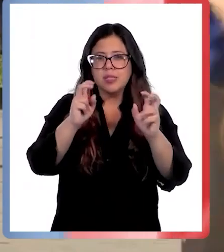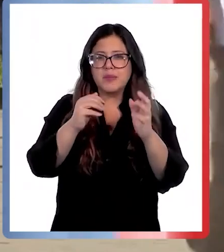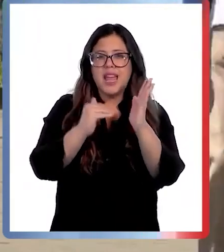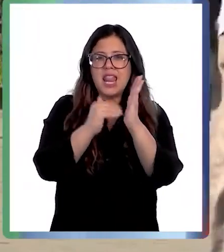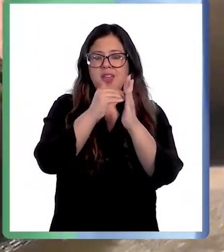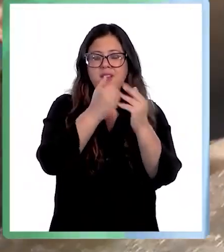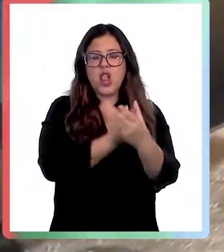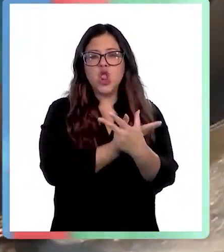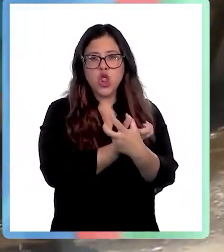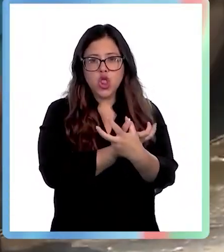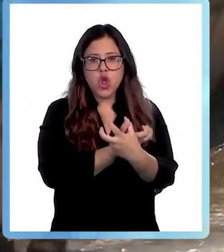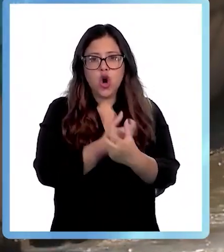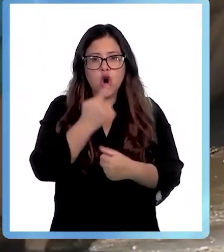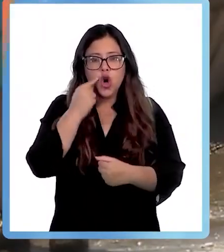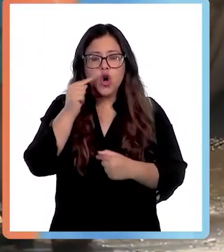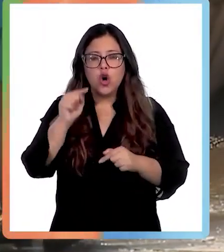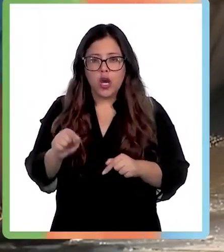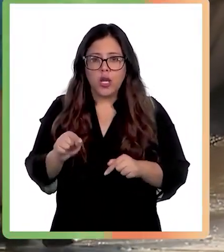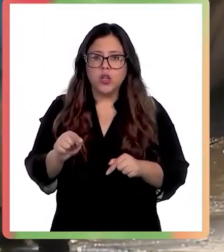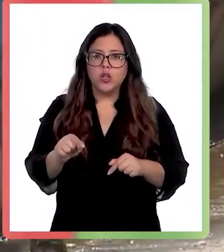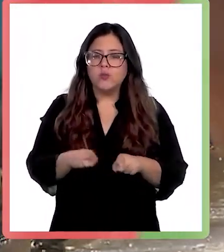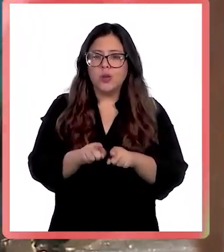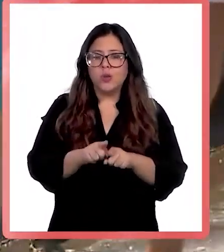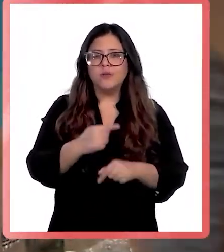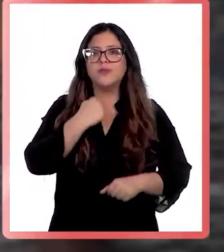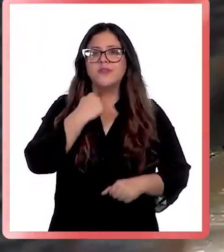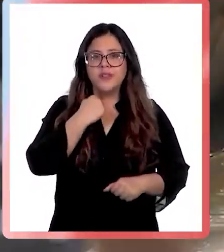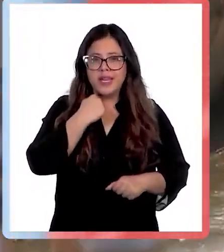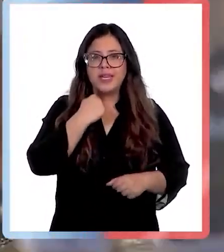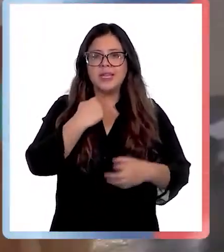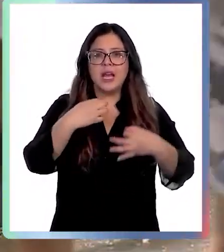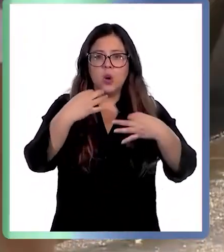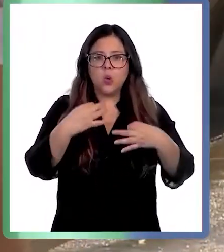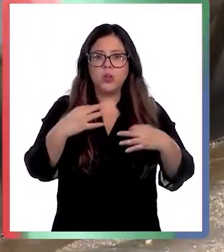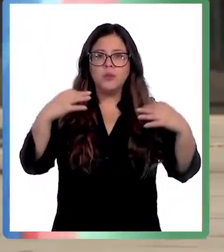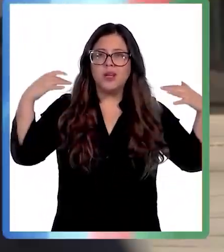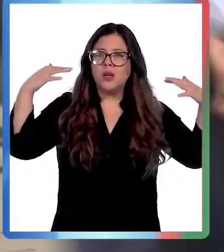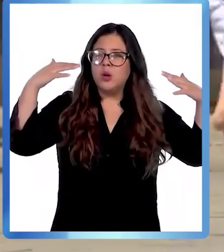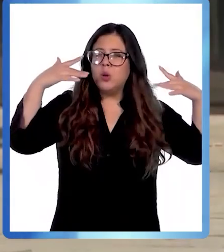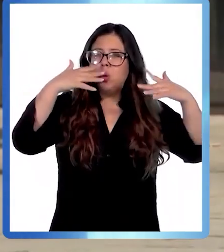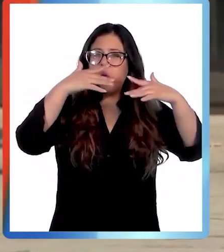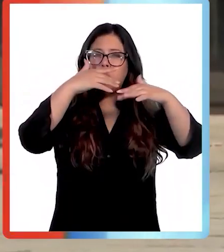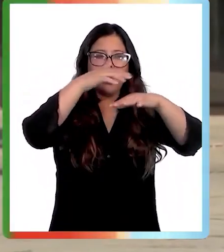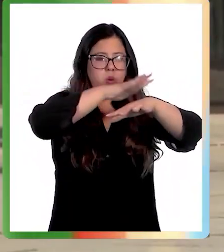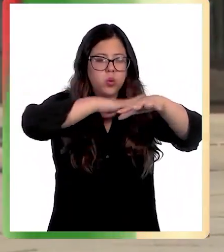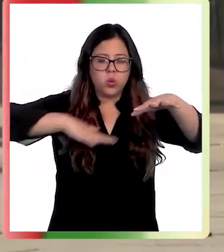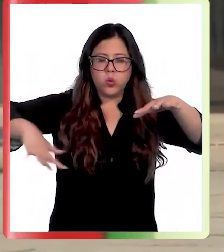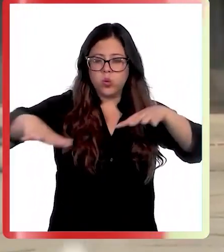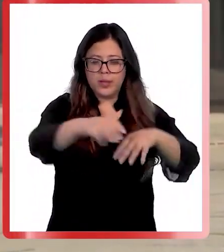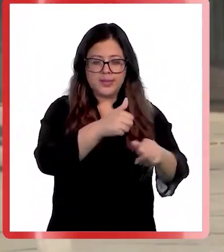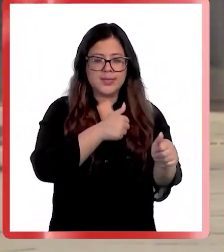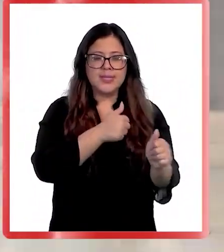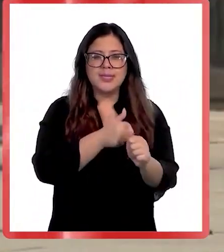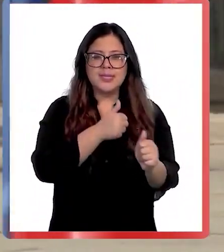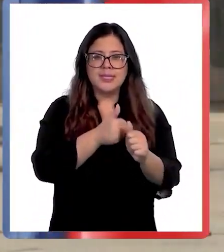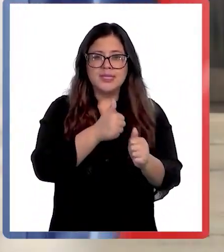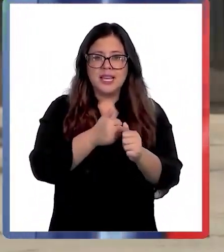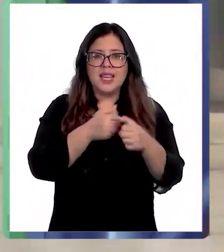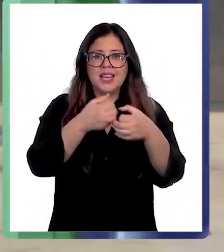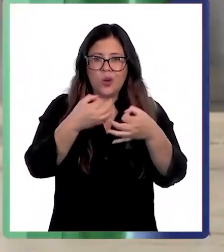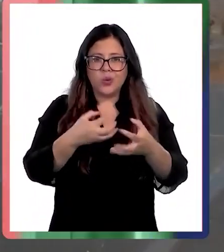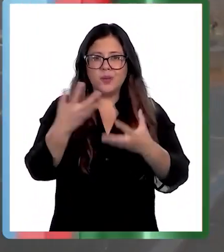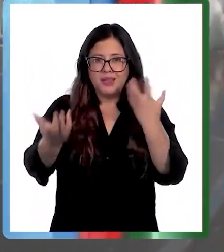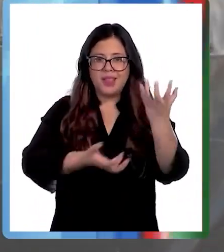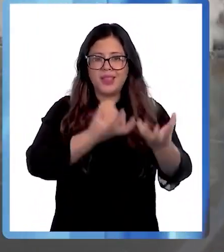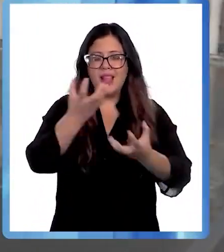de tóxico, pero que esto de todas maneras afecta la calidad del aire de toda el área que está cercana a donde